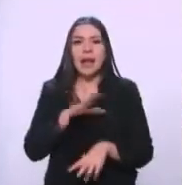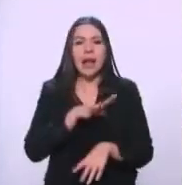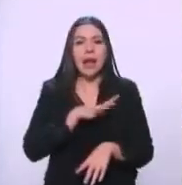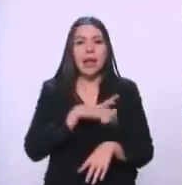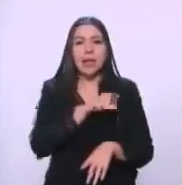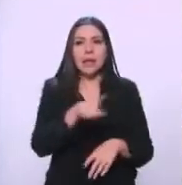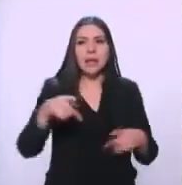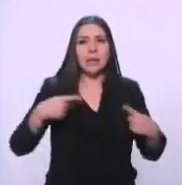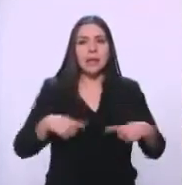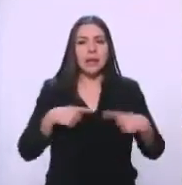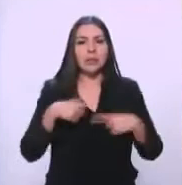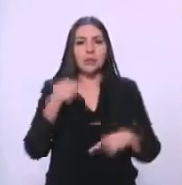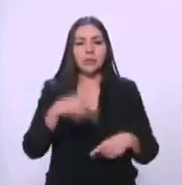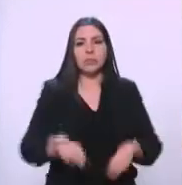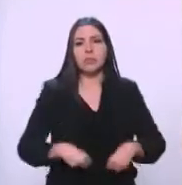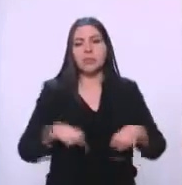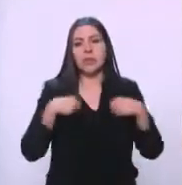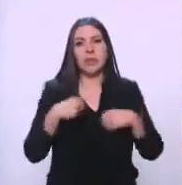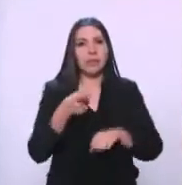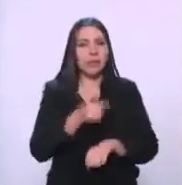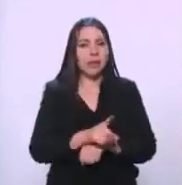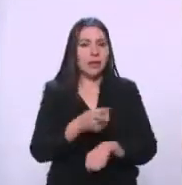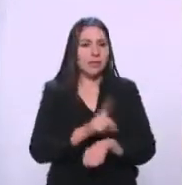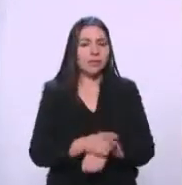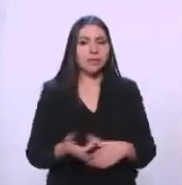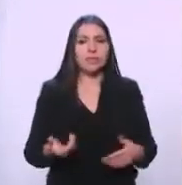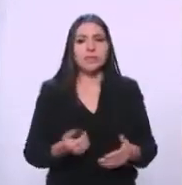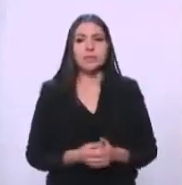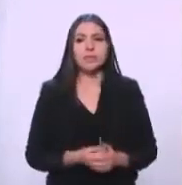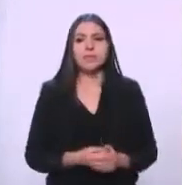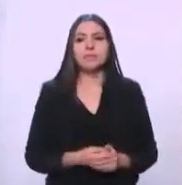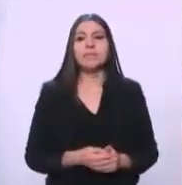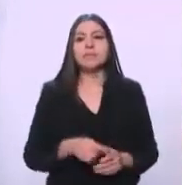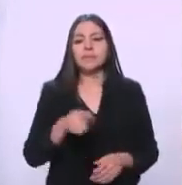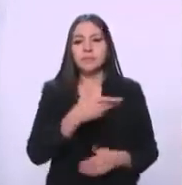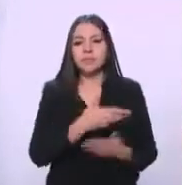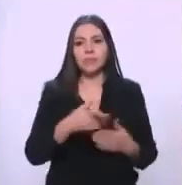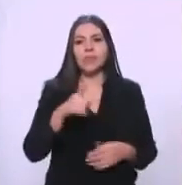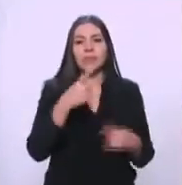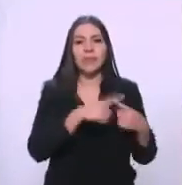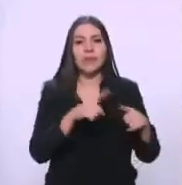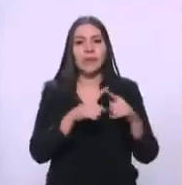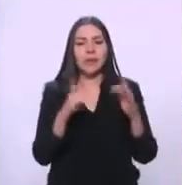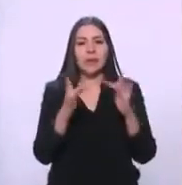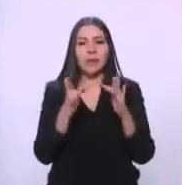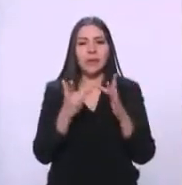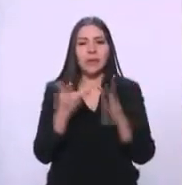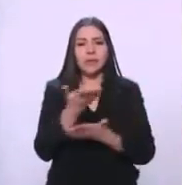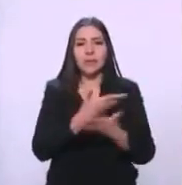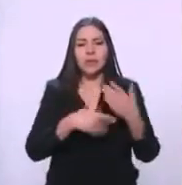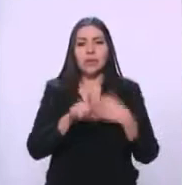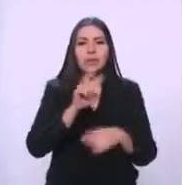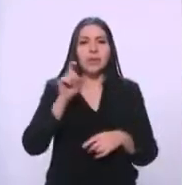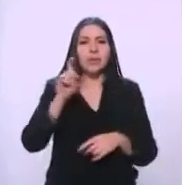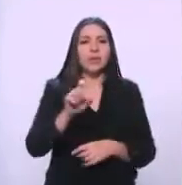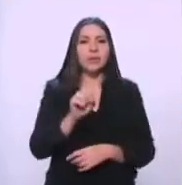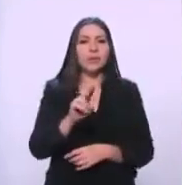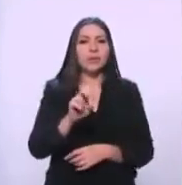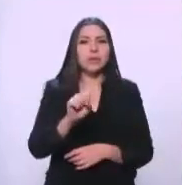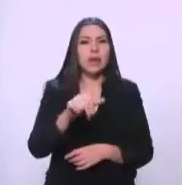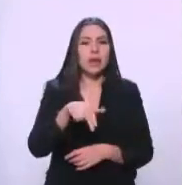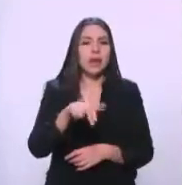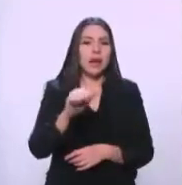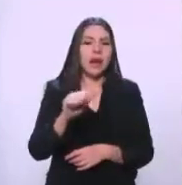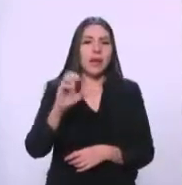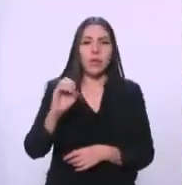gente. Entonces, la verdad es que sigan a Susana Ochoa en todas sus redes sociales, vean la entrevista completa, porque me parece